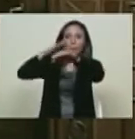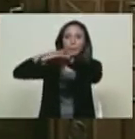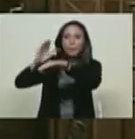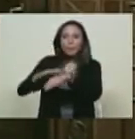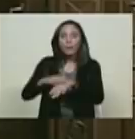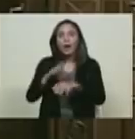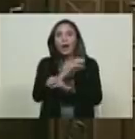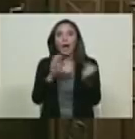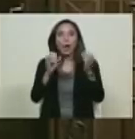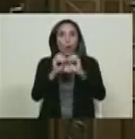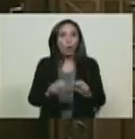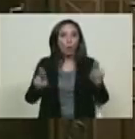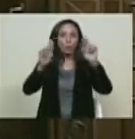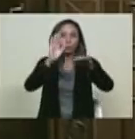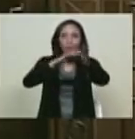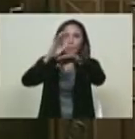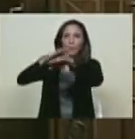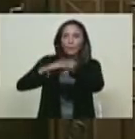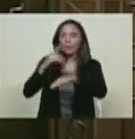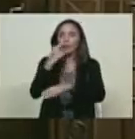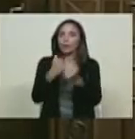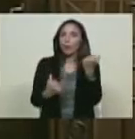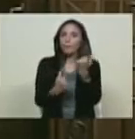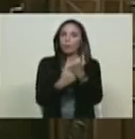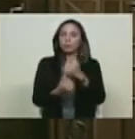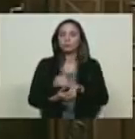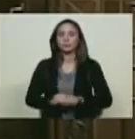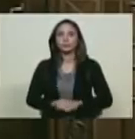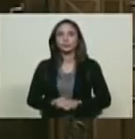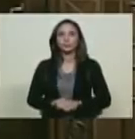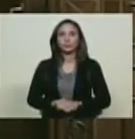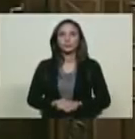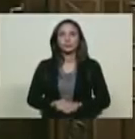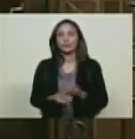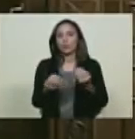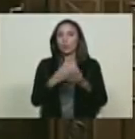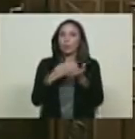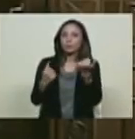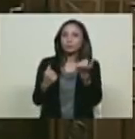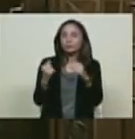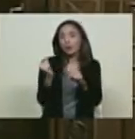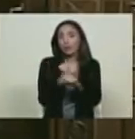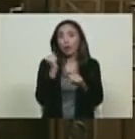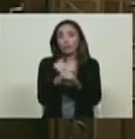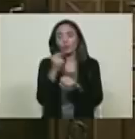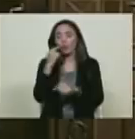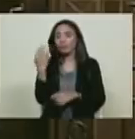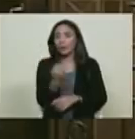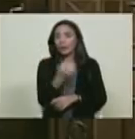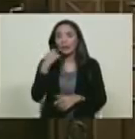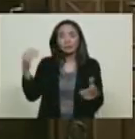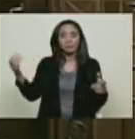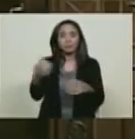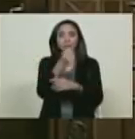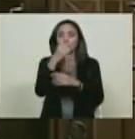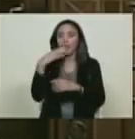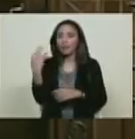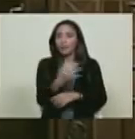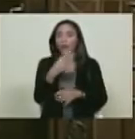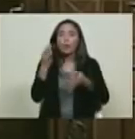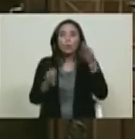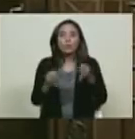Naciones Unidas, que nos colabore en función de ir a la verdad y hacer